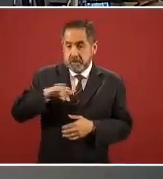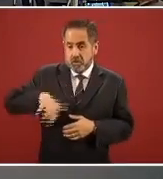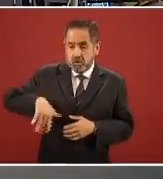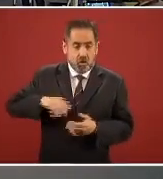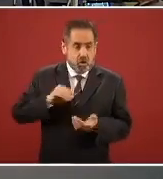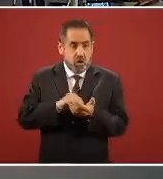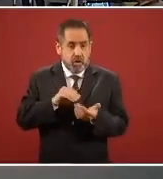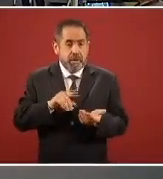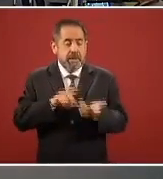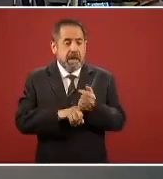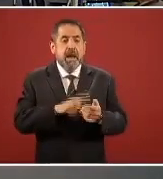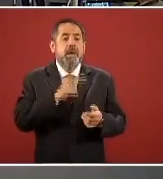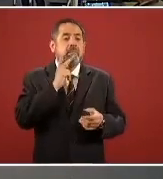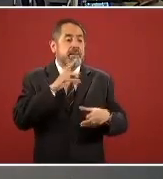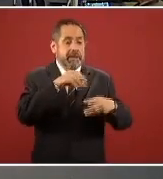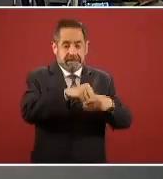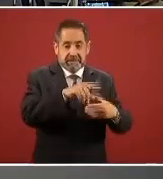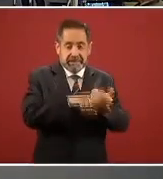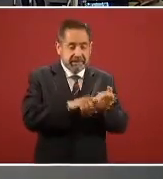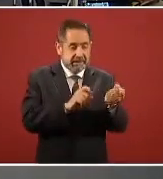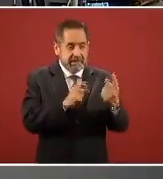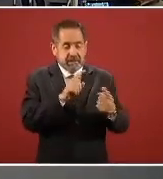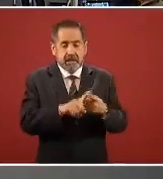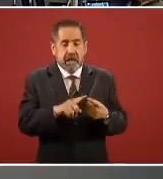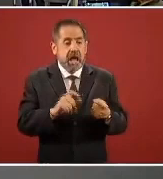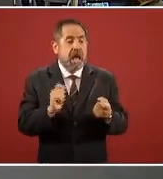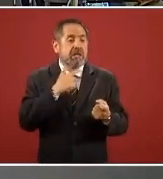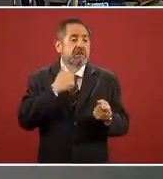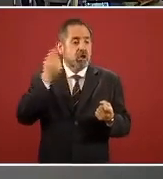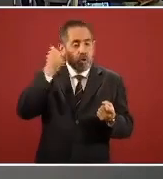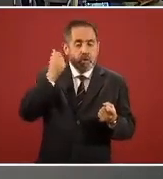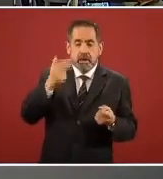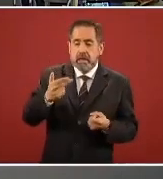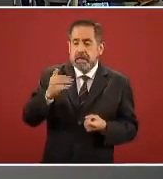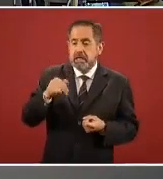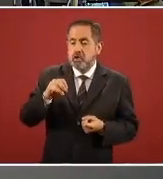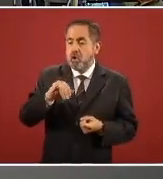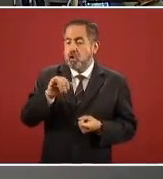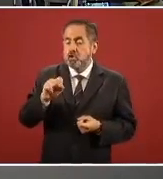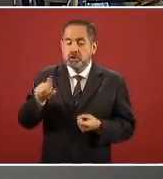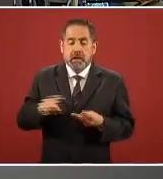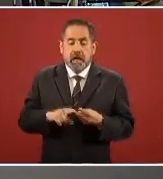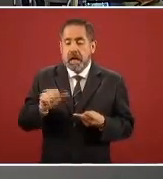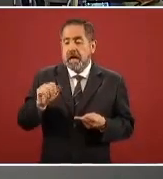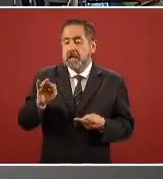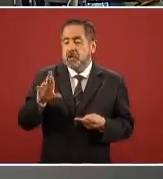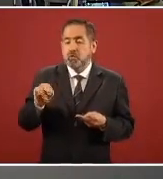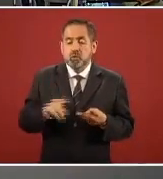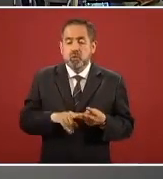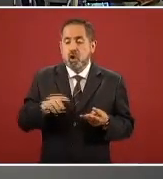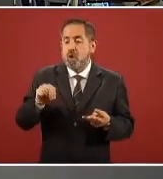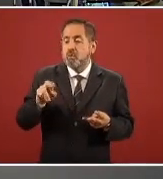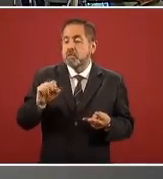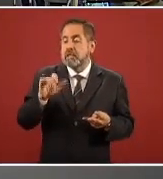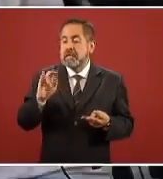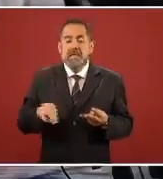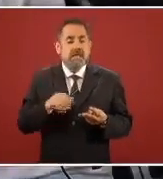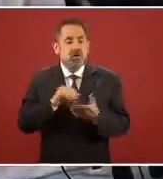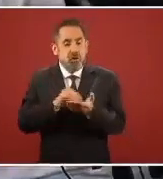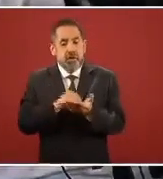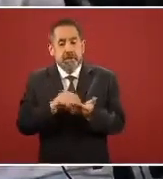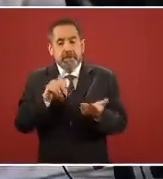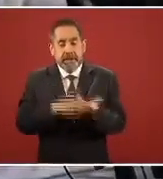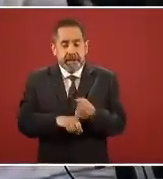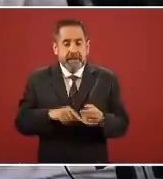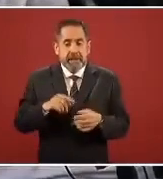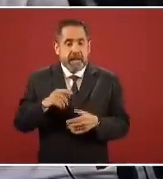Pemex tiene por ejemplo a jubilados como Hinojosa Puebla, Arturo Francisco Enríquez, Muselín Solís, entre otros. Tienen